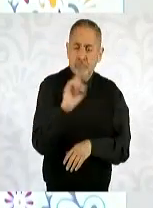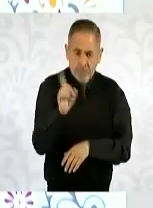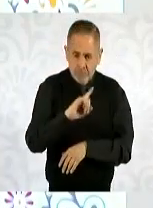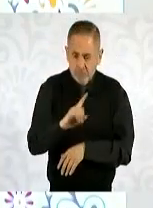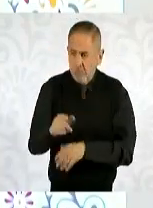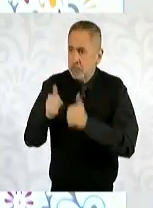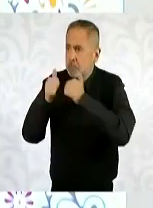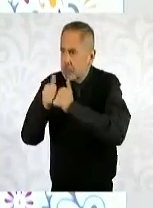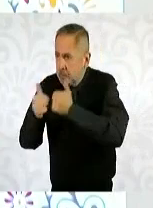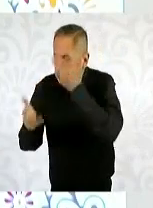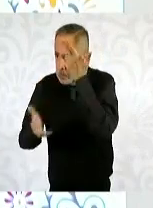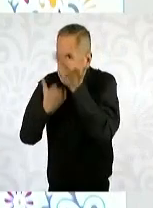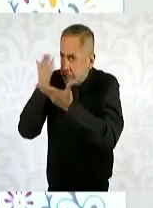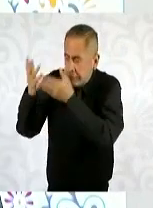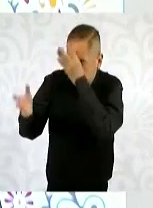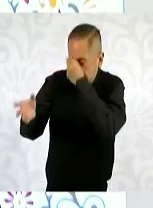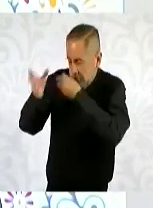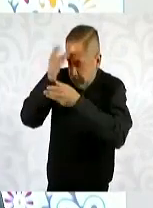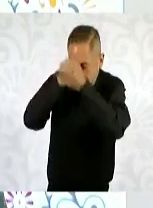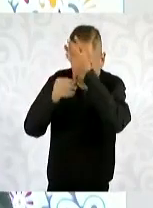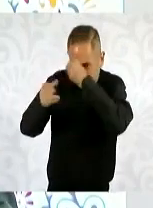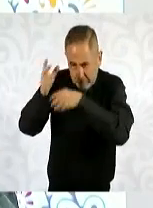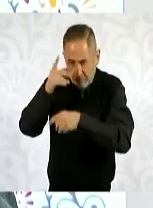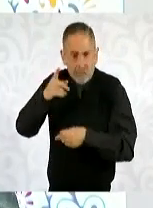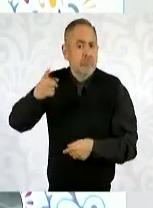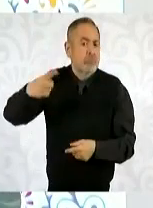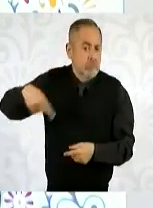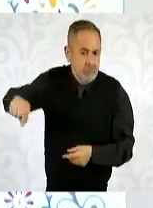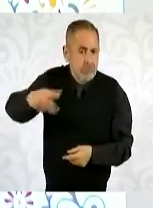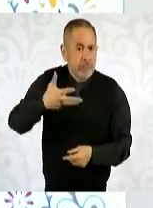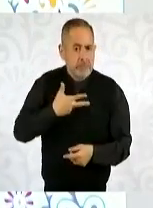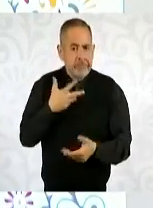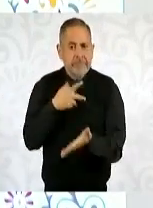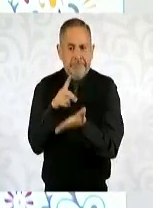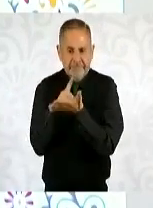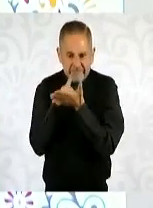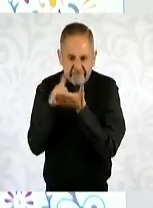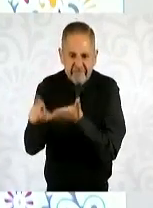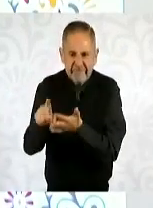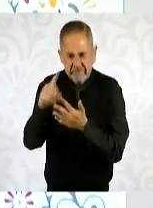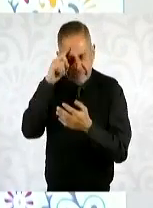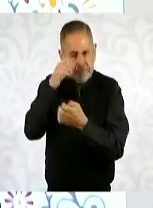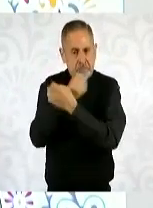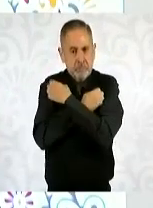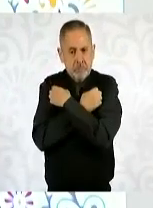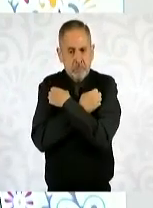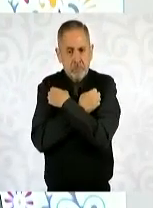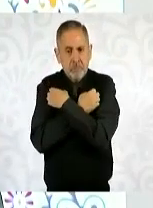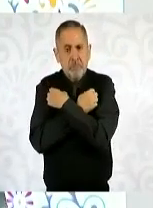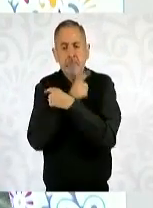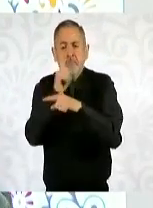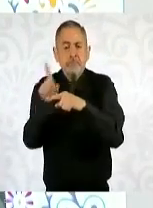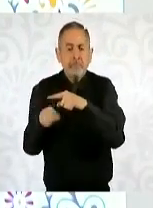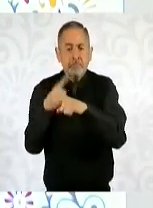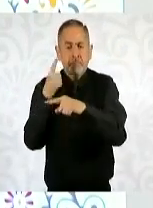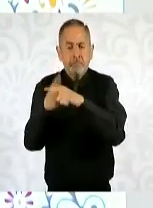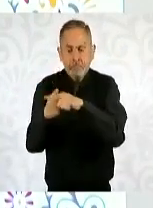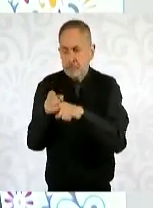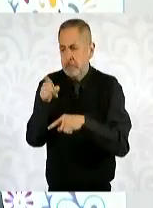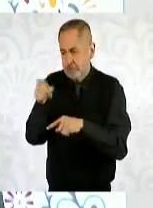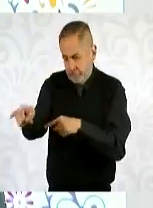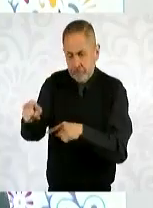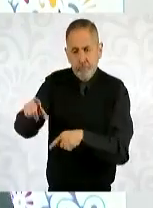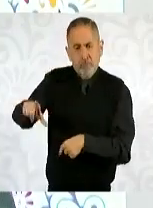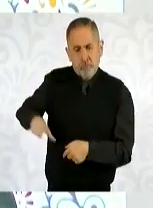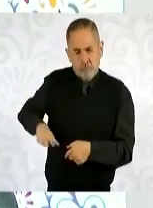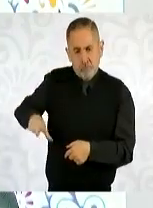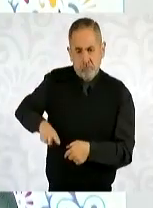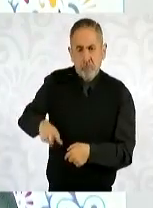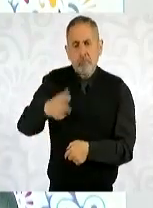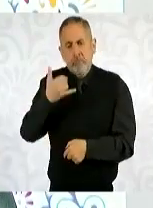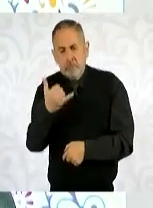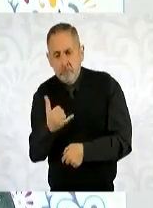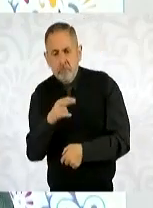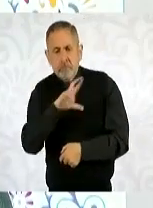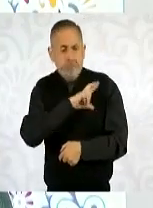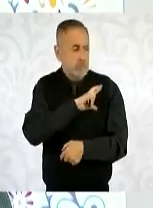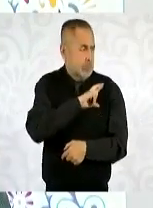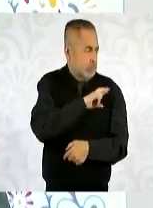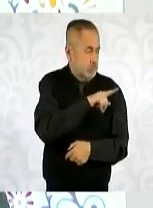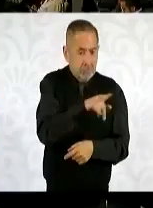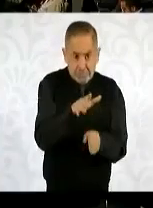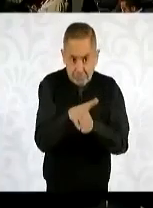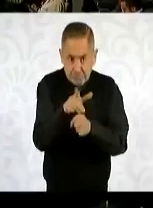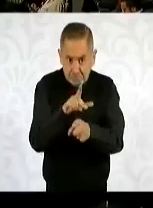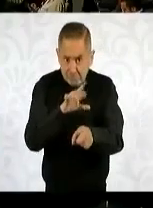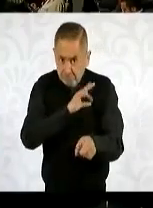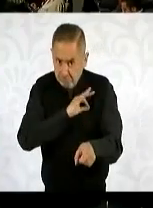ver a la educación como un derecho. Y además está pues la educación particular, que es para aquellos que pueden pagar la educación